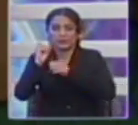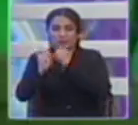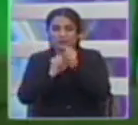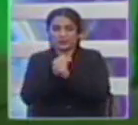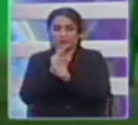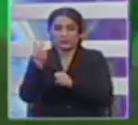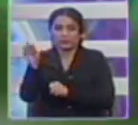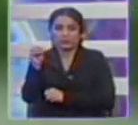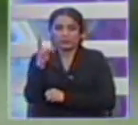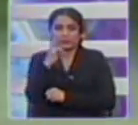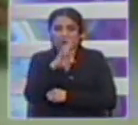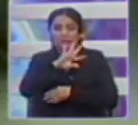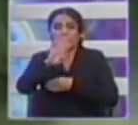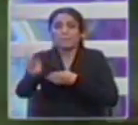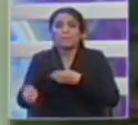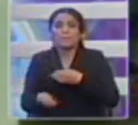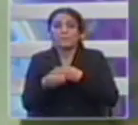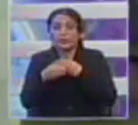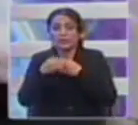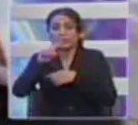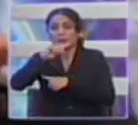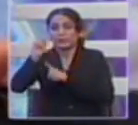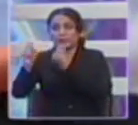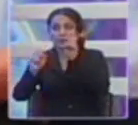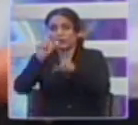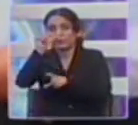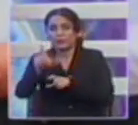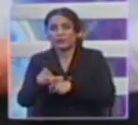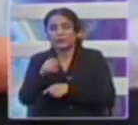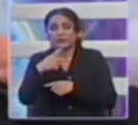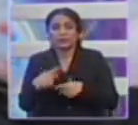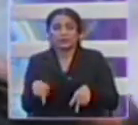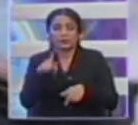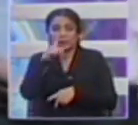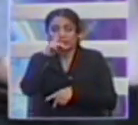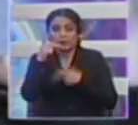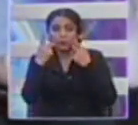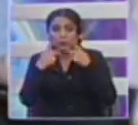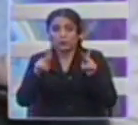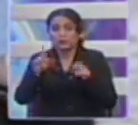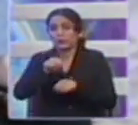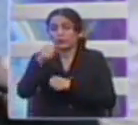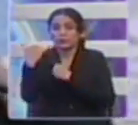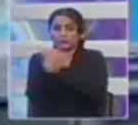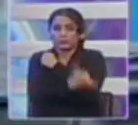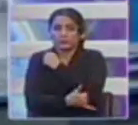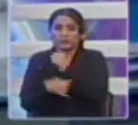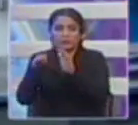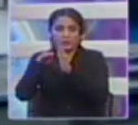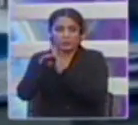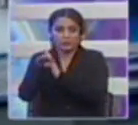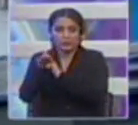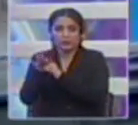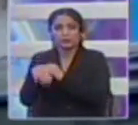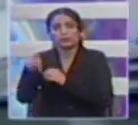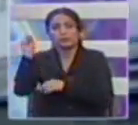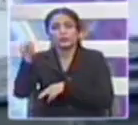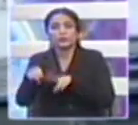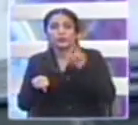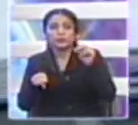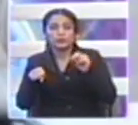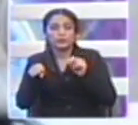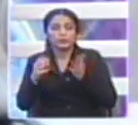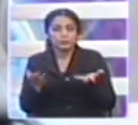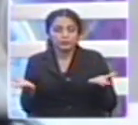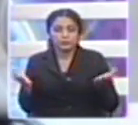consulta popular de los paraísos fiscales. Los funcionarios del CNE recalcan que la convocatoria de esta será el 22 de